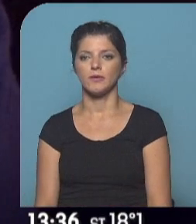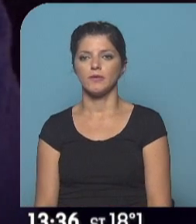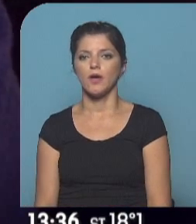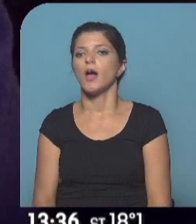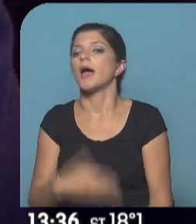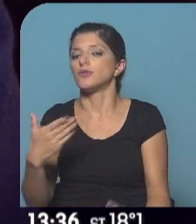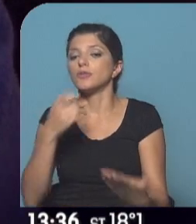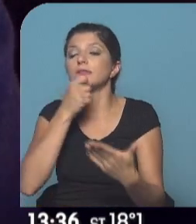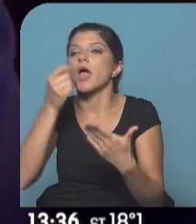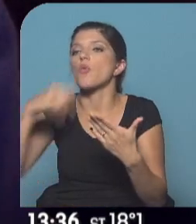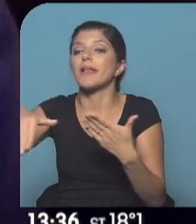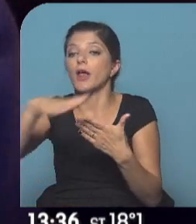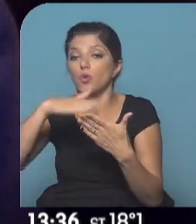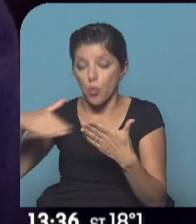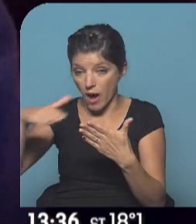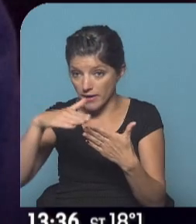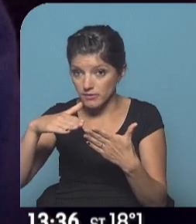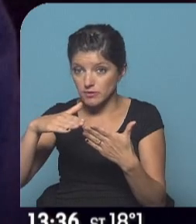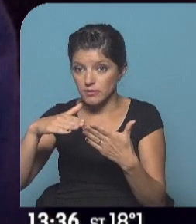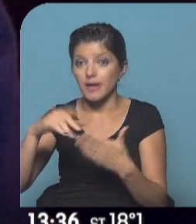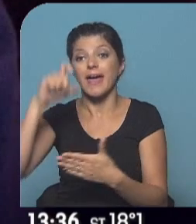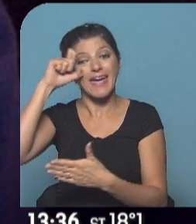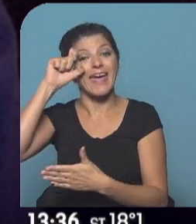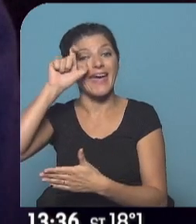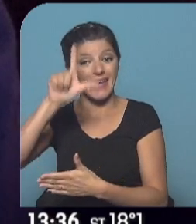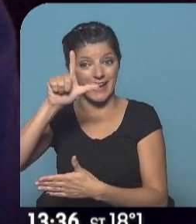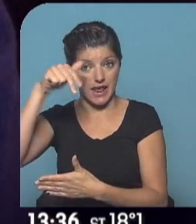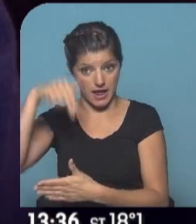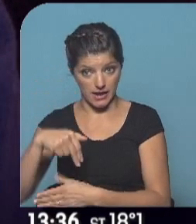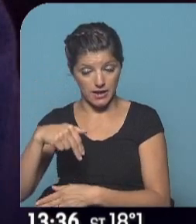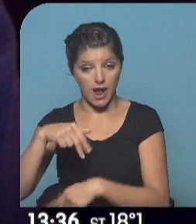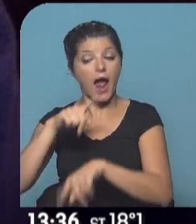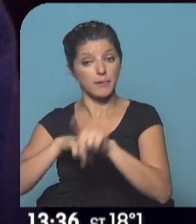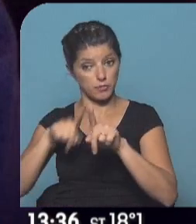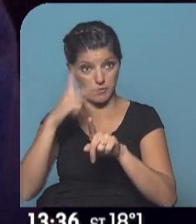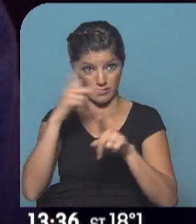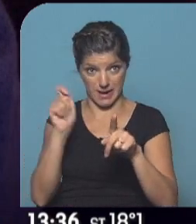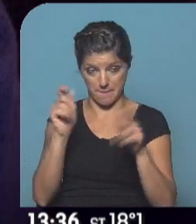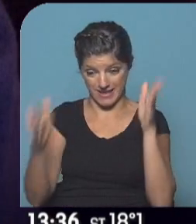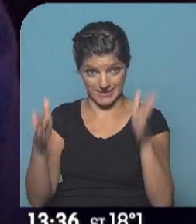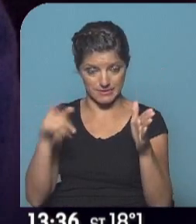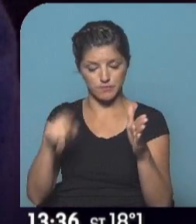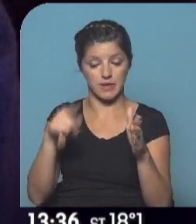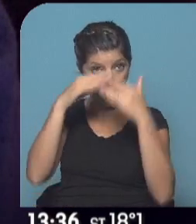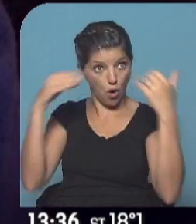en cualquier parte del país el ELN durante el periodo de vigencia del cese al